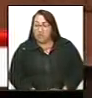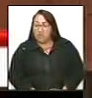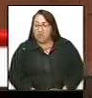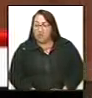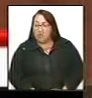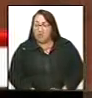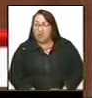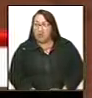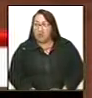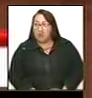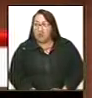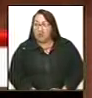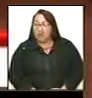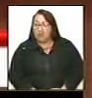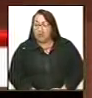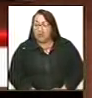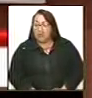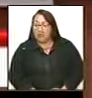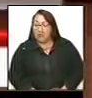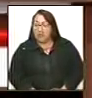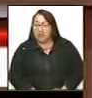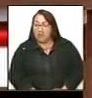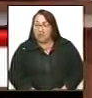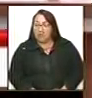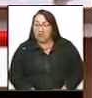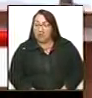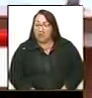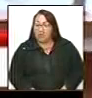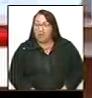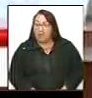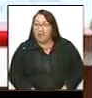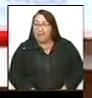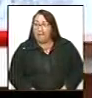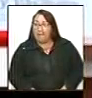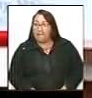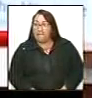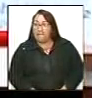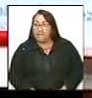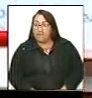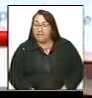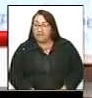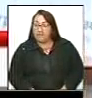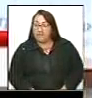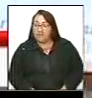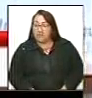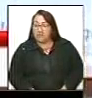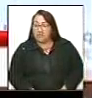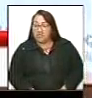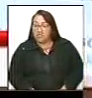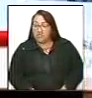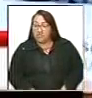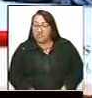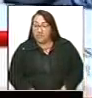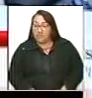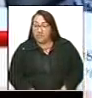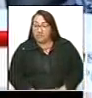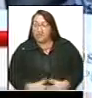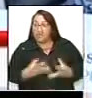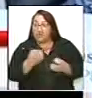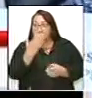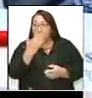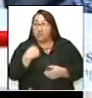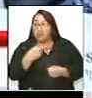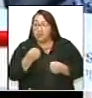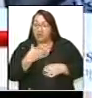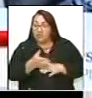realmente he estado viendo cifras antes de hacer cualquier reflexión la verdad yo quisiera saber porque así se nos dijo